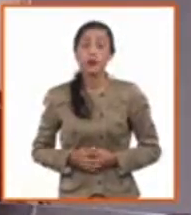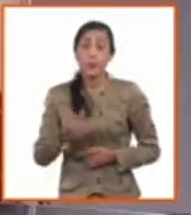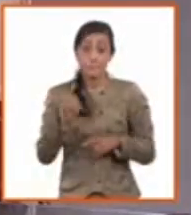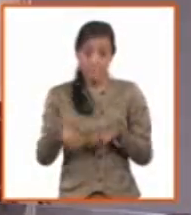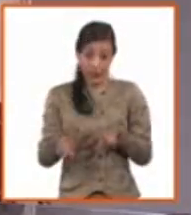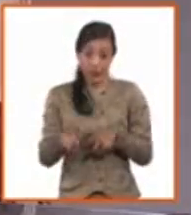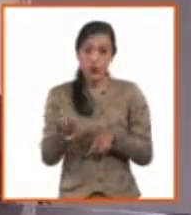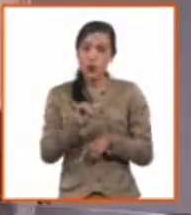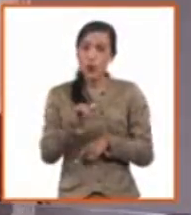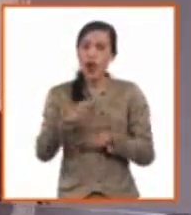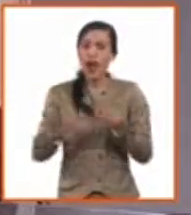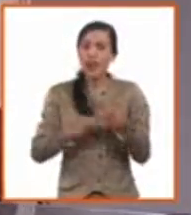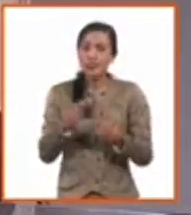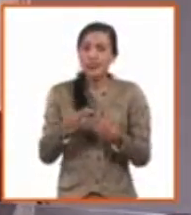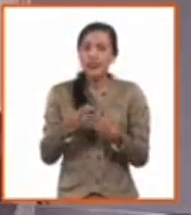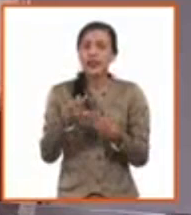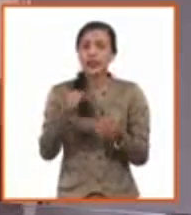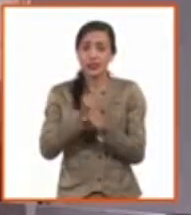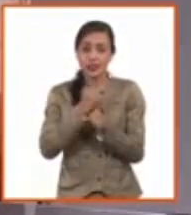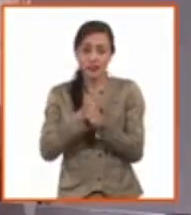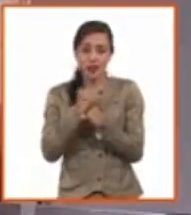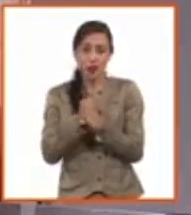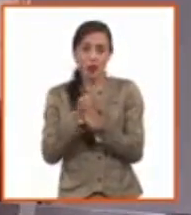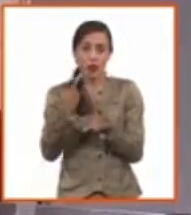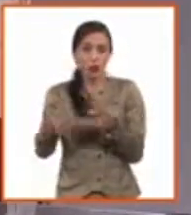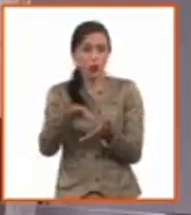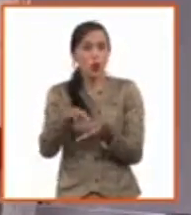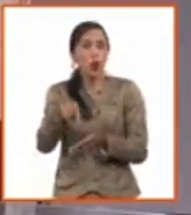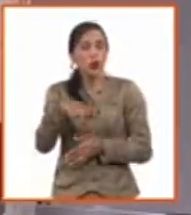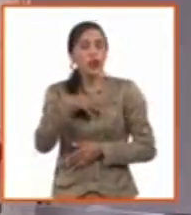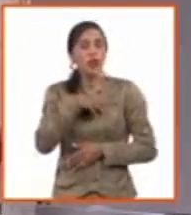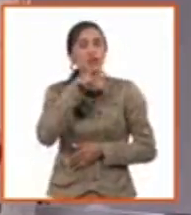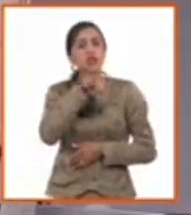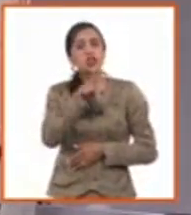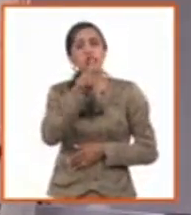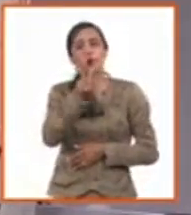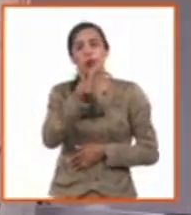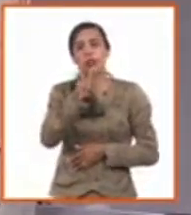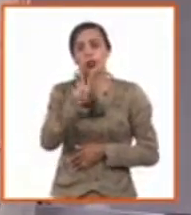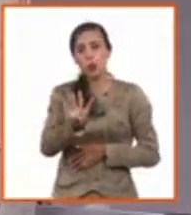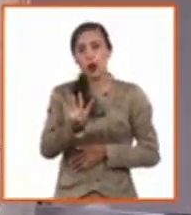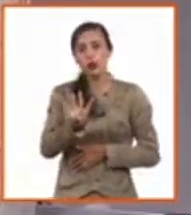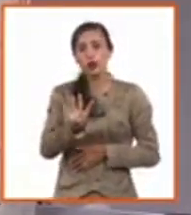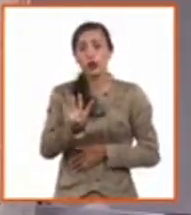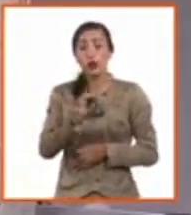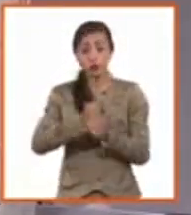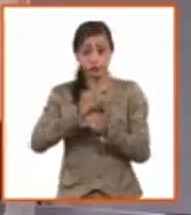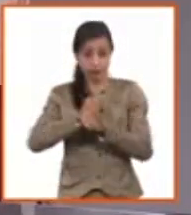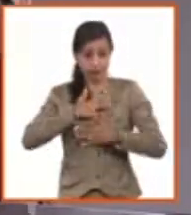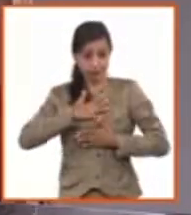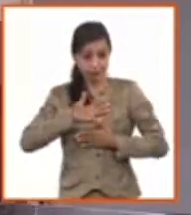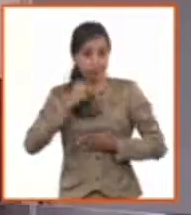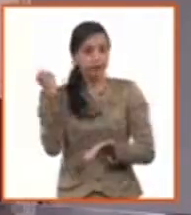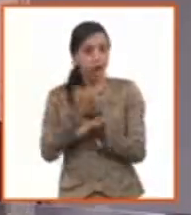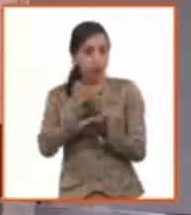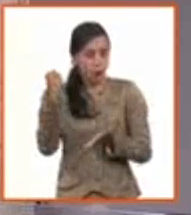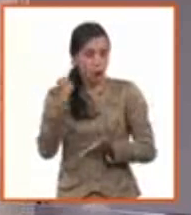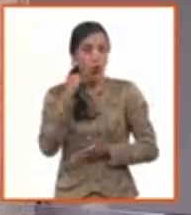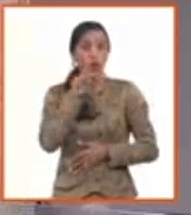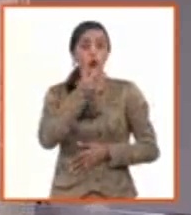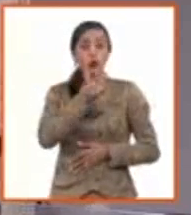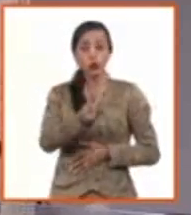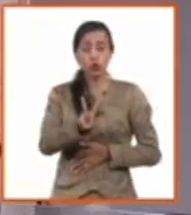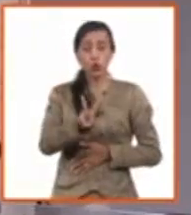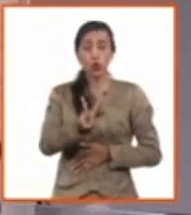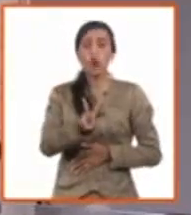la actividad a otras formas de gestión ya hoy contamos con 124 formas de gestión no estatal aprobada